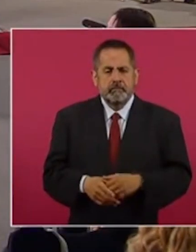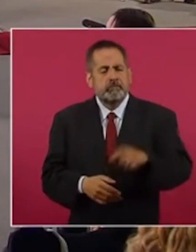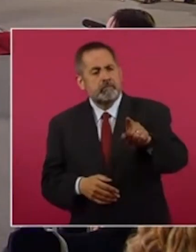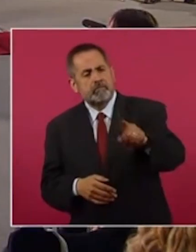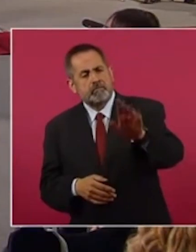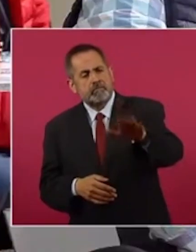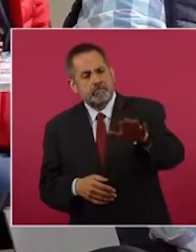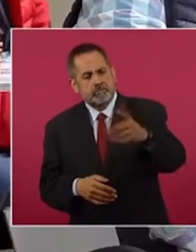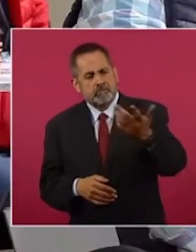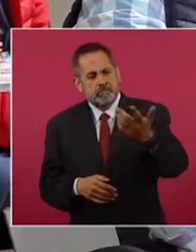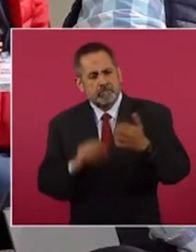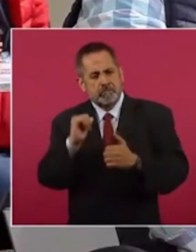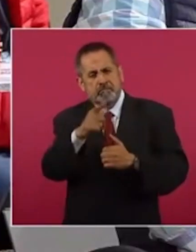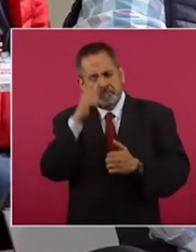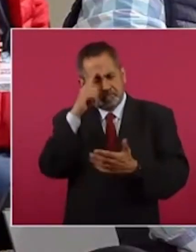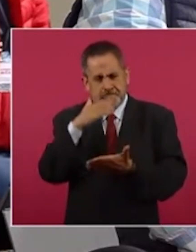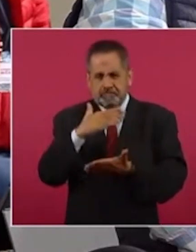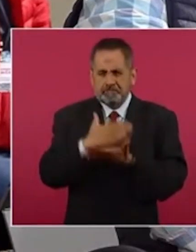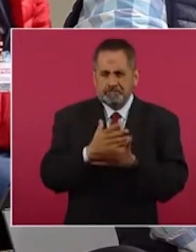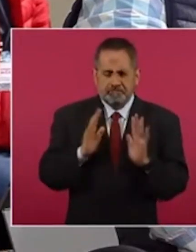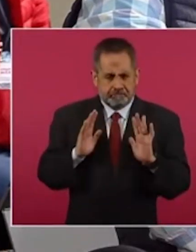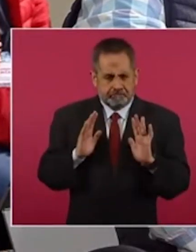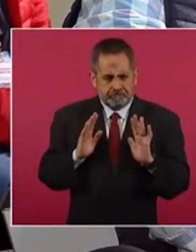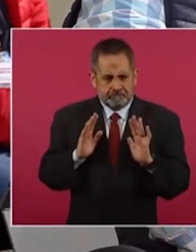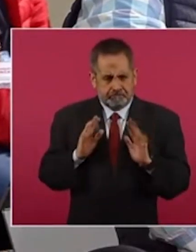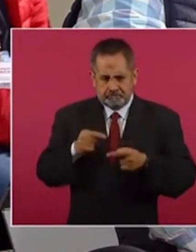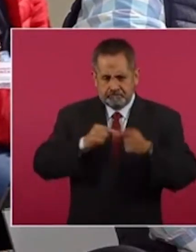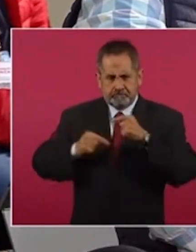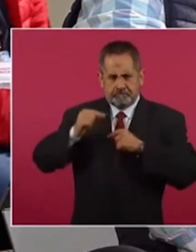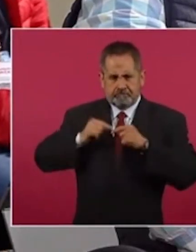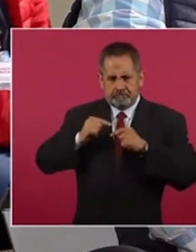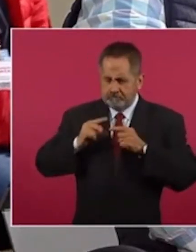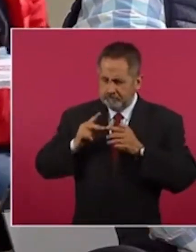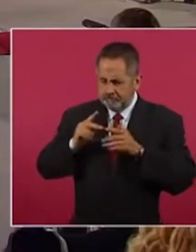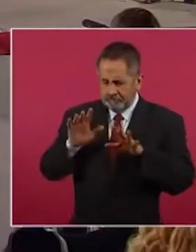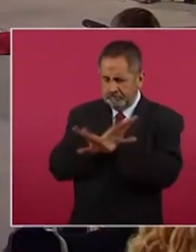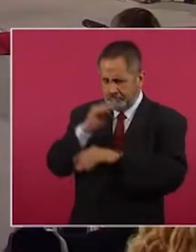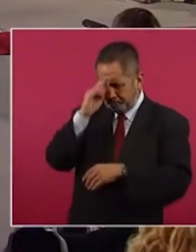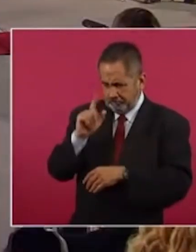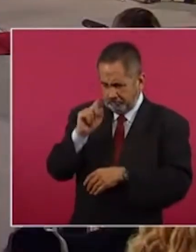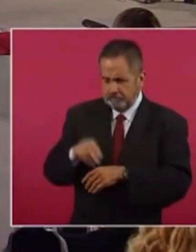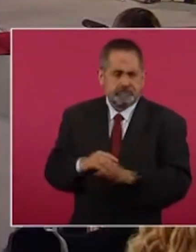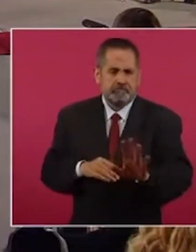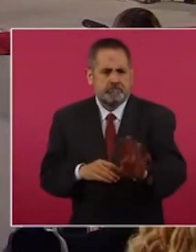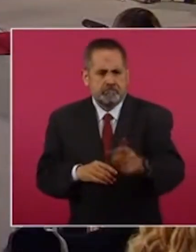plantea en algún momento hacer un alto en el camino y tal vez revisar o replantear la estrategia no no